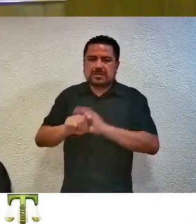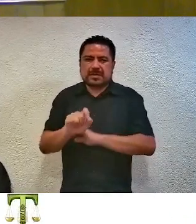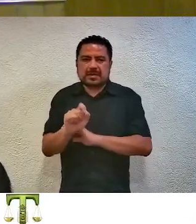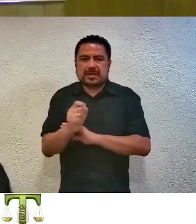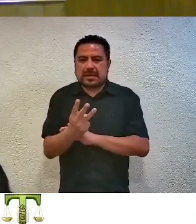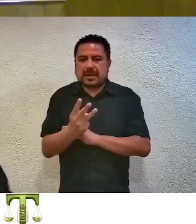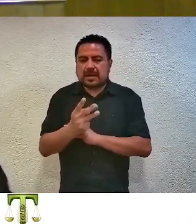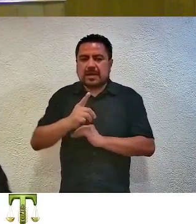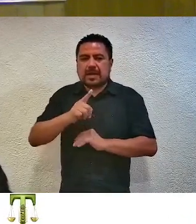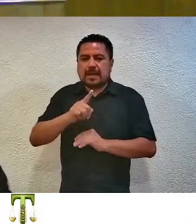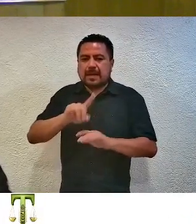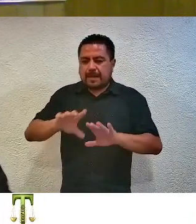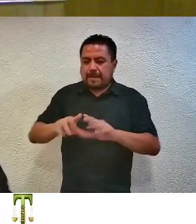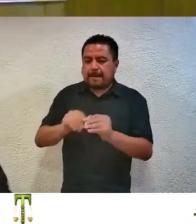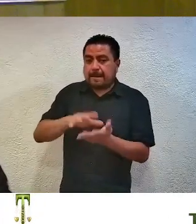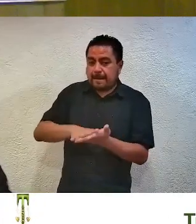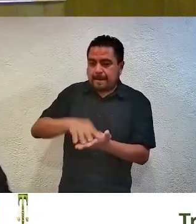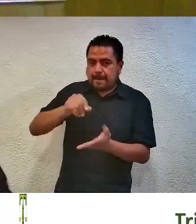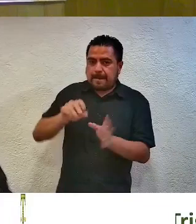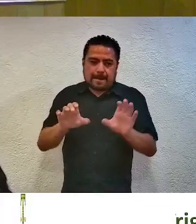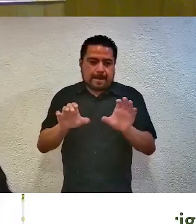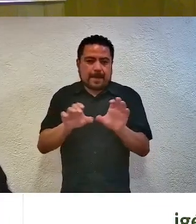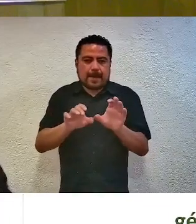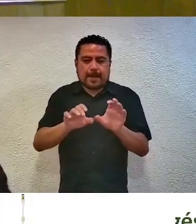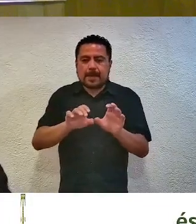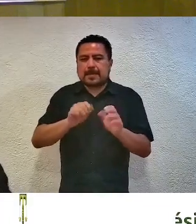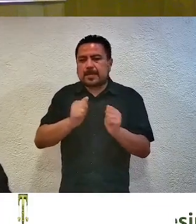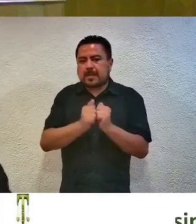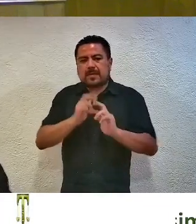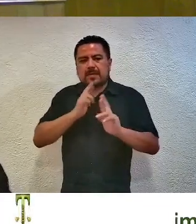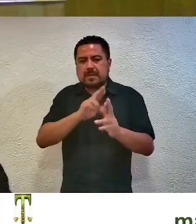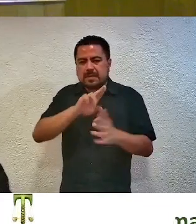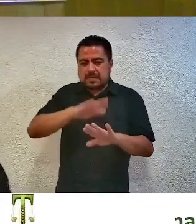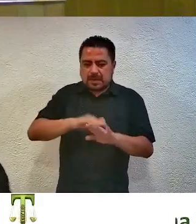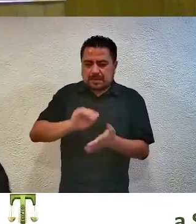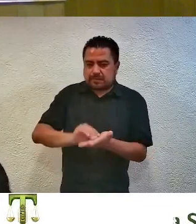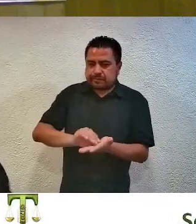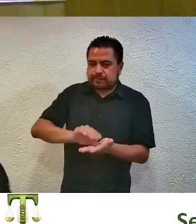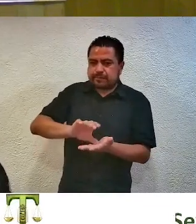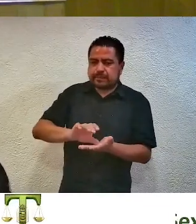13/2023, debiendo agregarse copia certificada de la resolución a los expedientes acumulados.